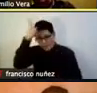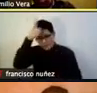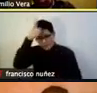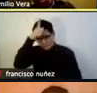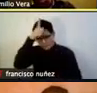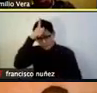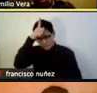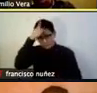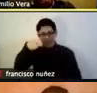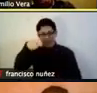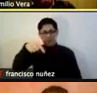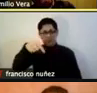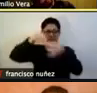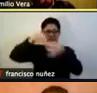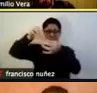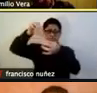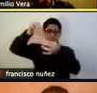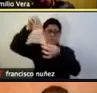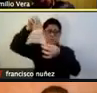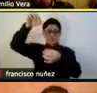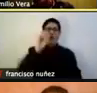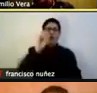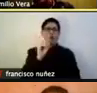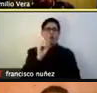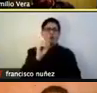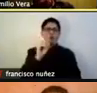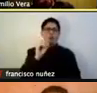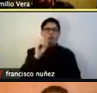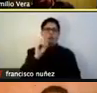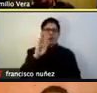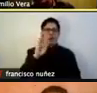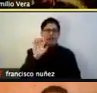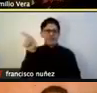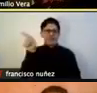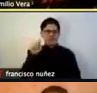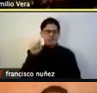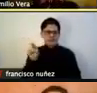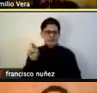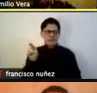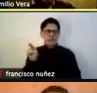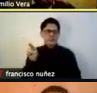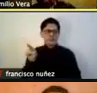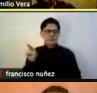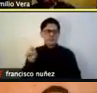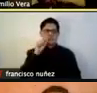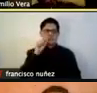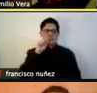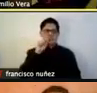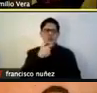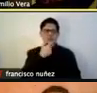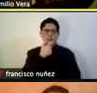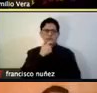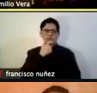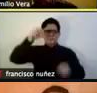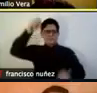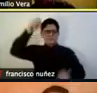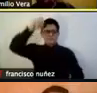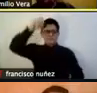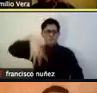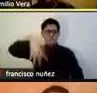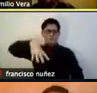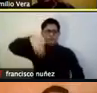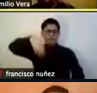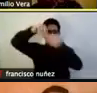OBS, Ocean Bottom Seismometers, hacia el fondo. Se deja caer y llega al fondo y ahí escucha los disparos